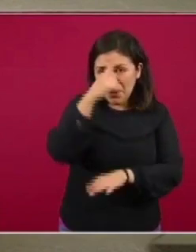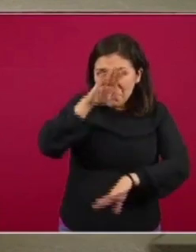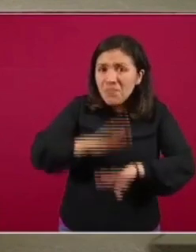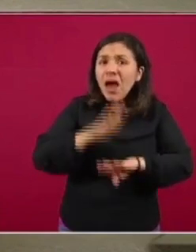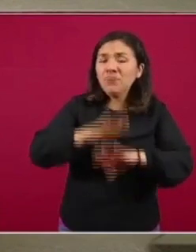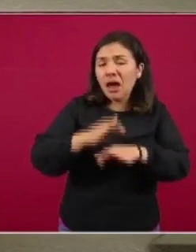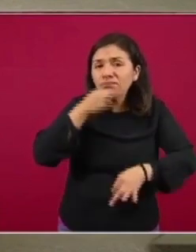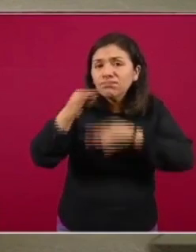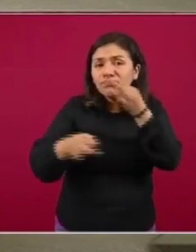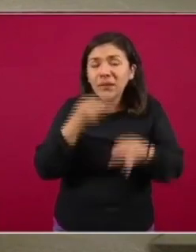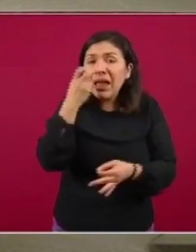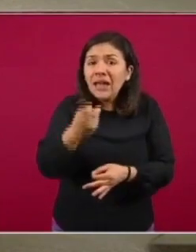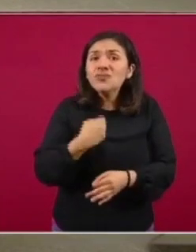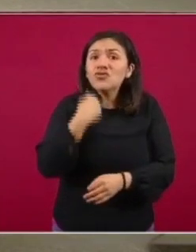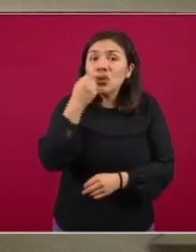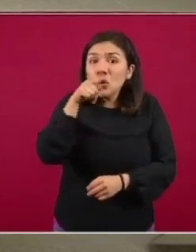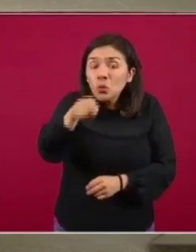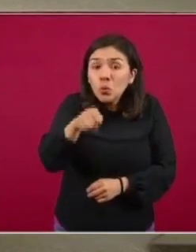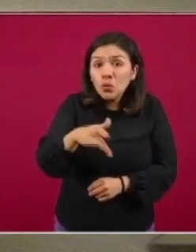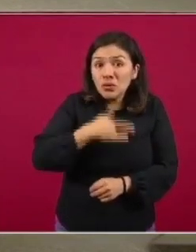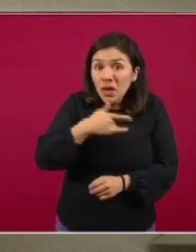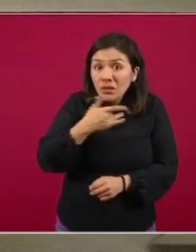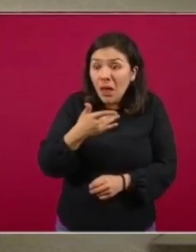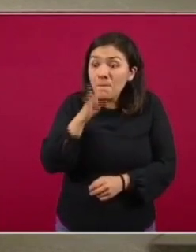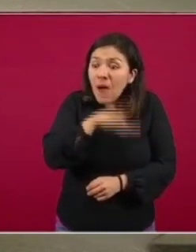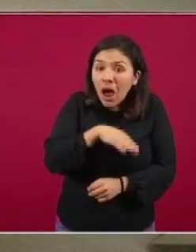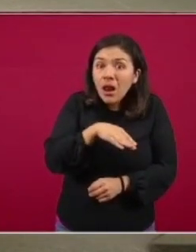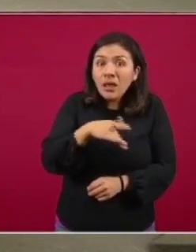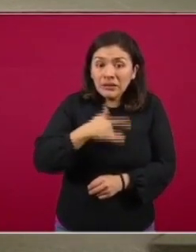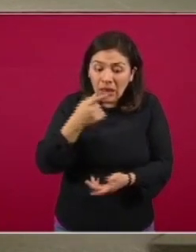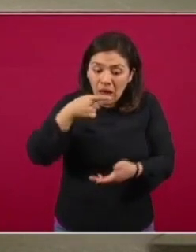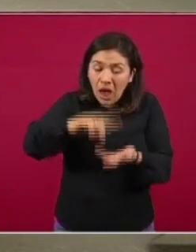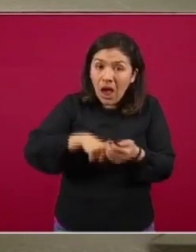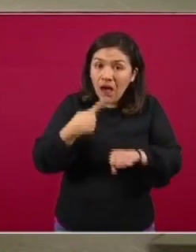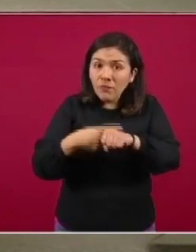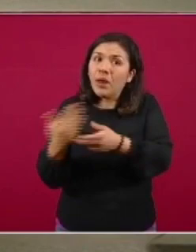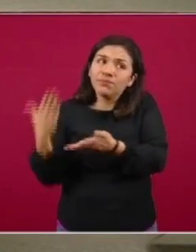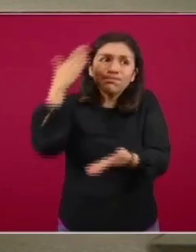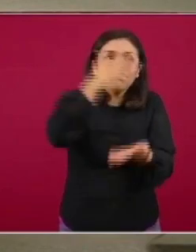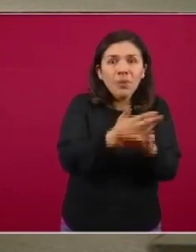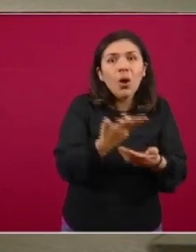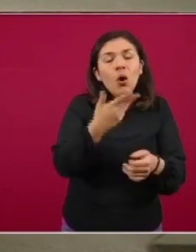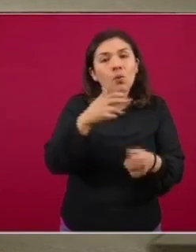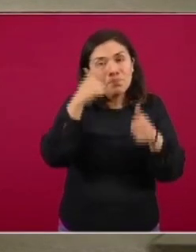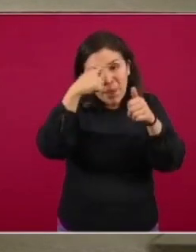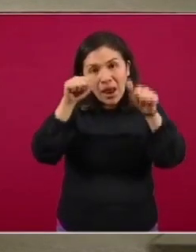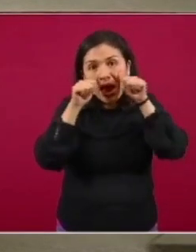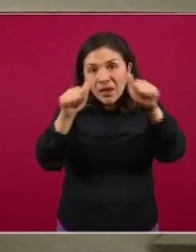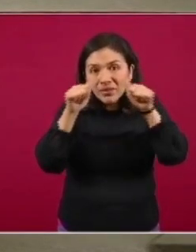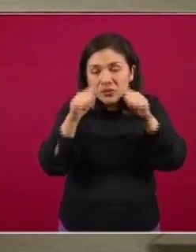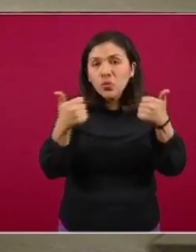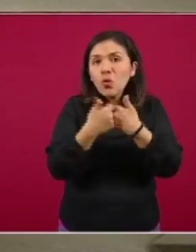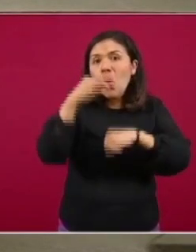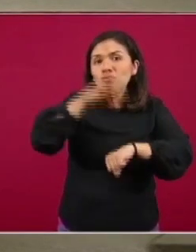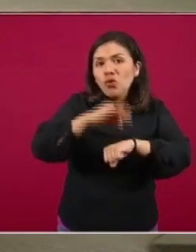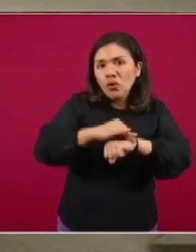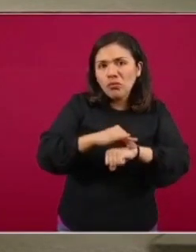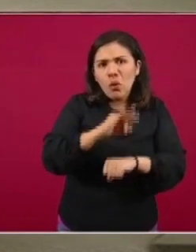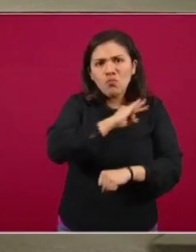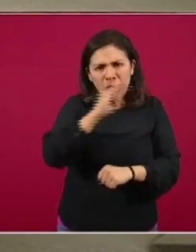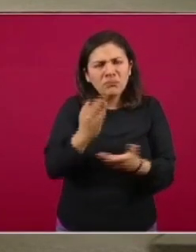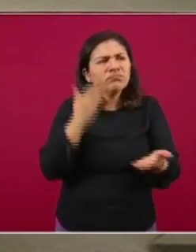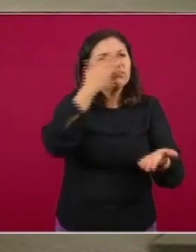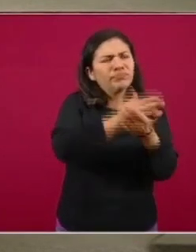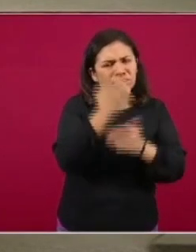no. Precisamente lo que queremos es que se acerquen a la atención, se acerquen a la evaluación. Puede ser que lleguen a